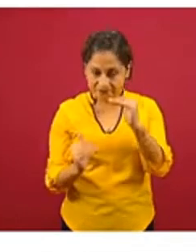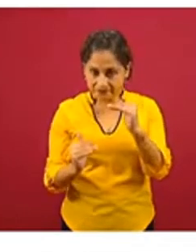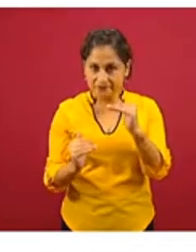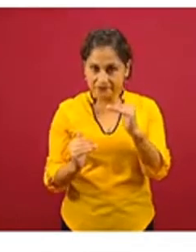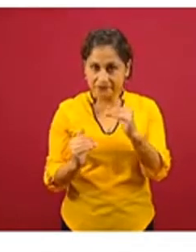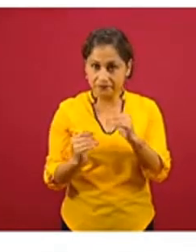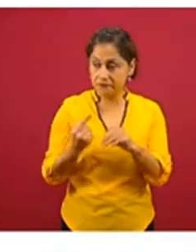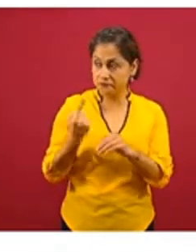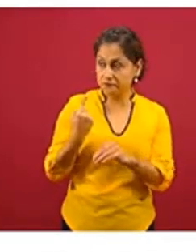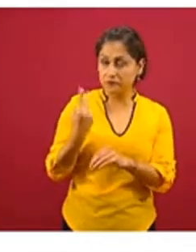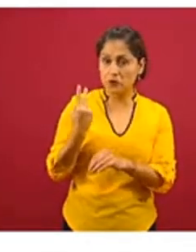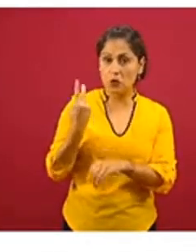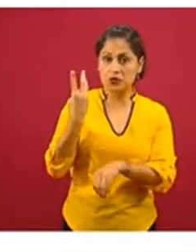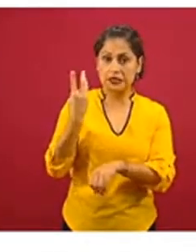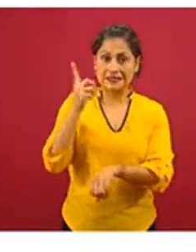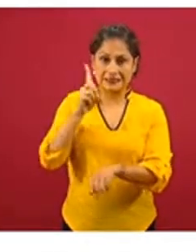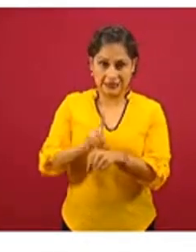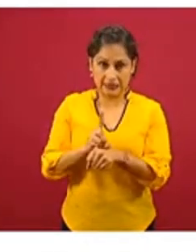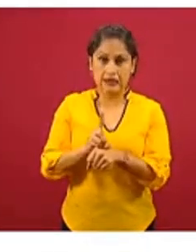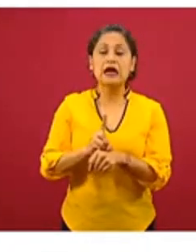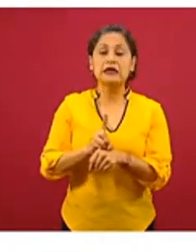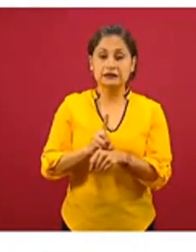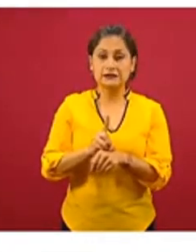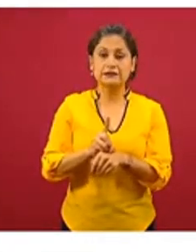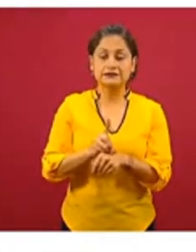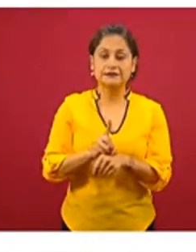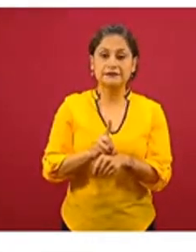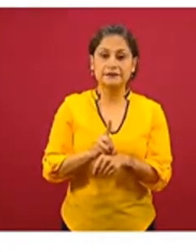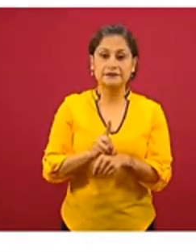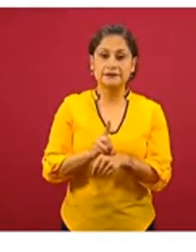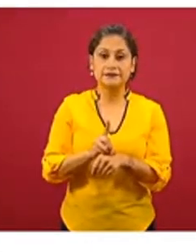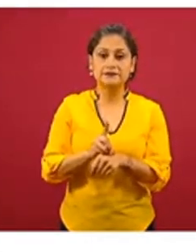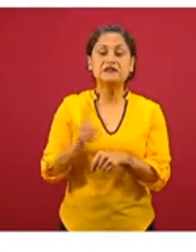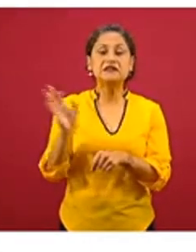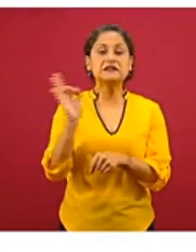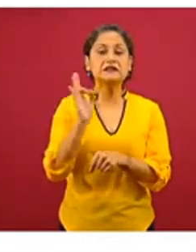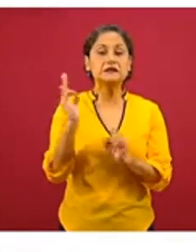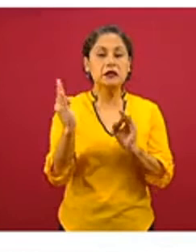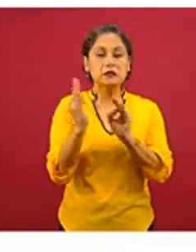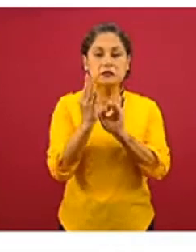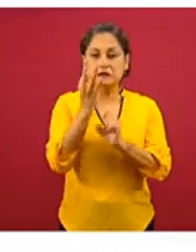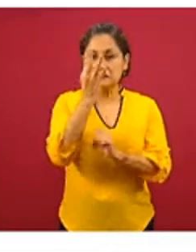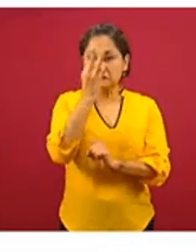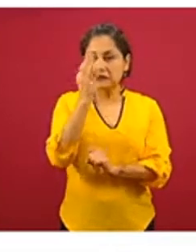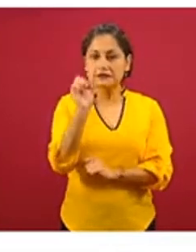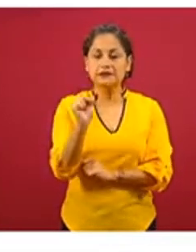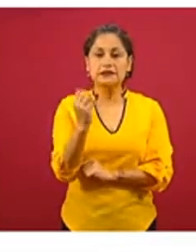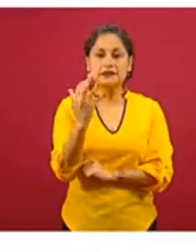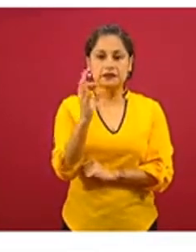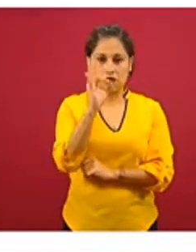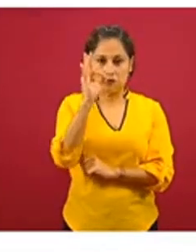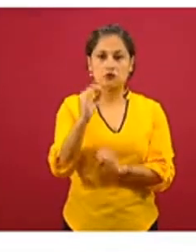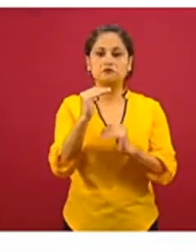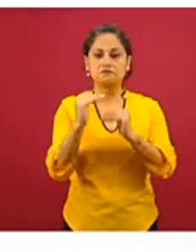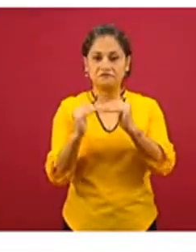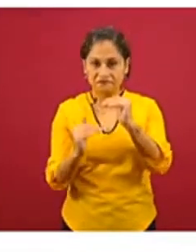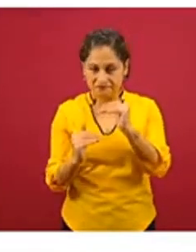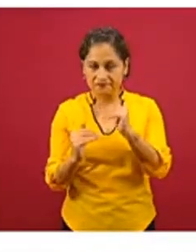3 días que pudiera estar llegando a la meta del 65%. El estado de